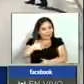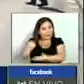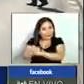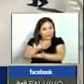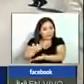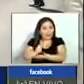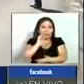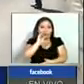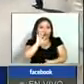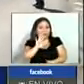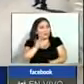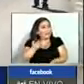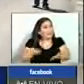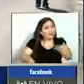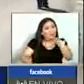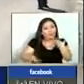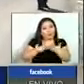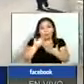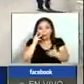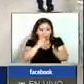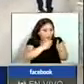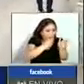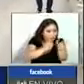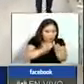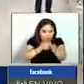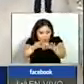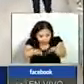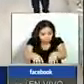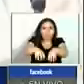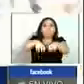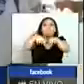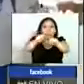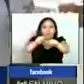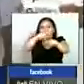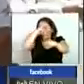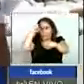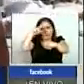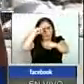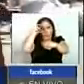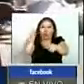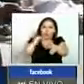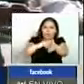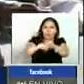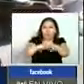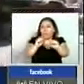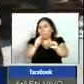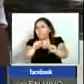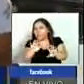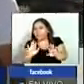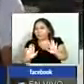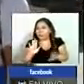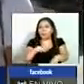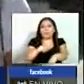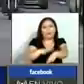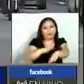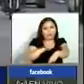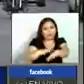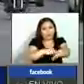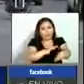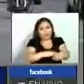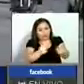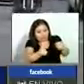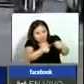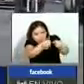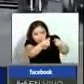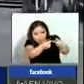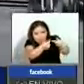sostiene que existe la posibilidad de suspender el desarrollo de las actividades productivas, pero que en su momento se determinarán los rubros